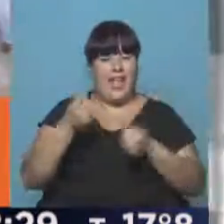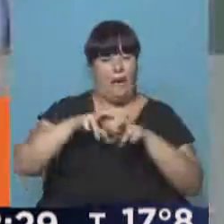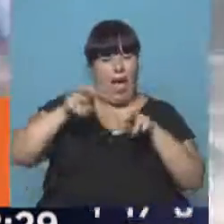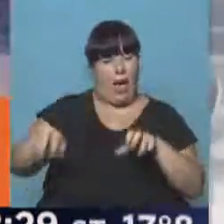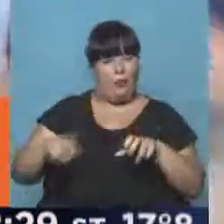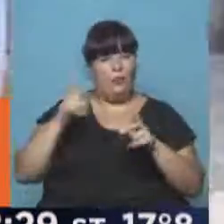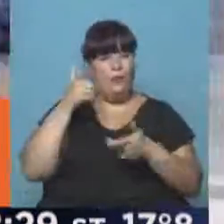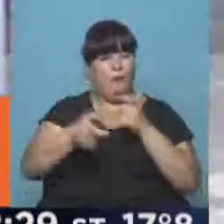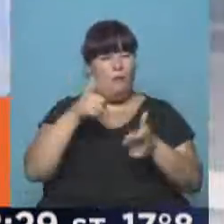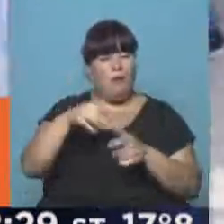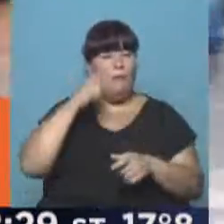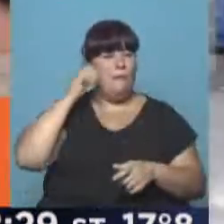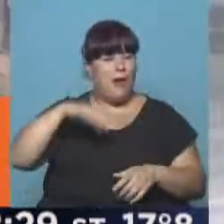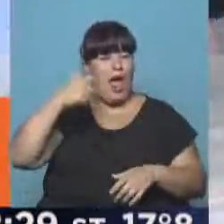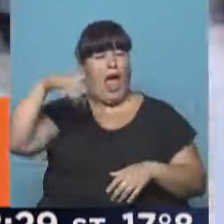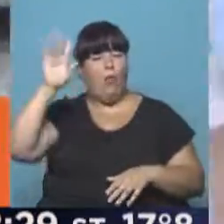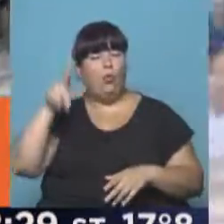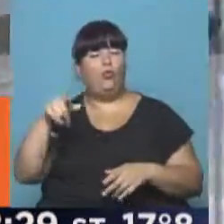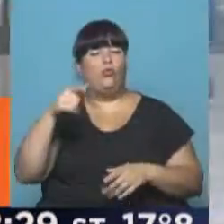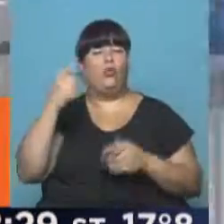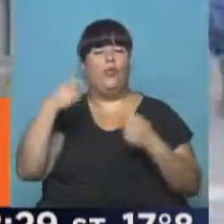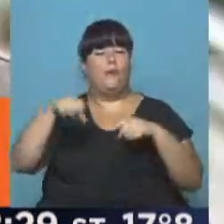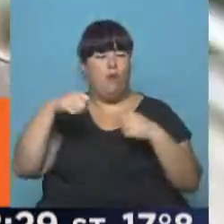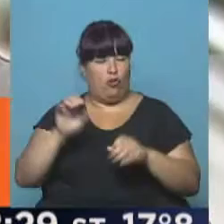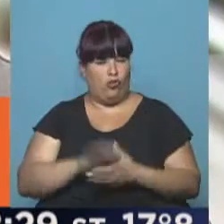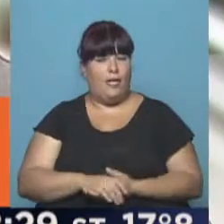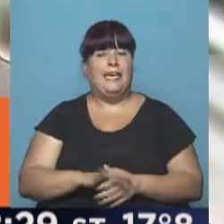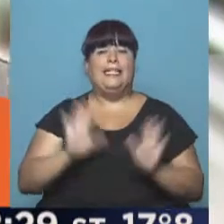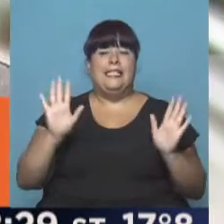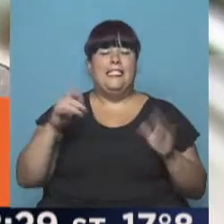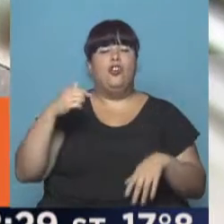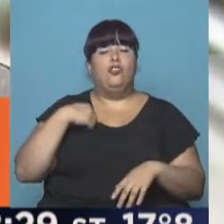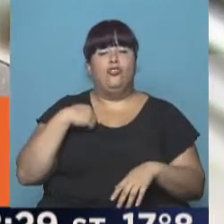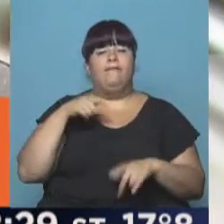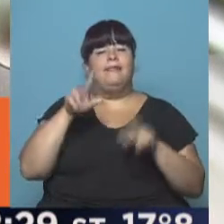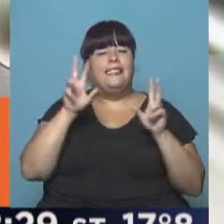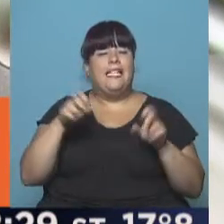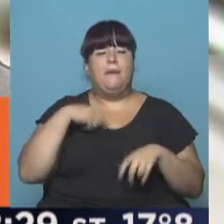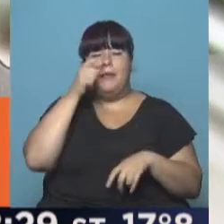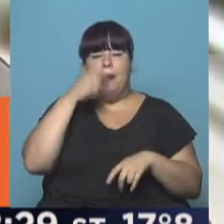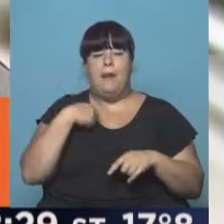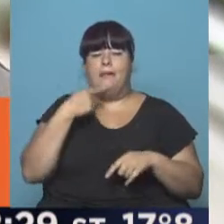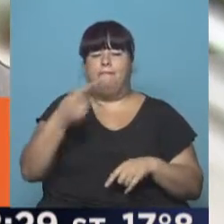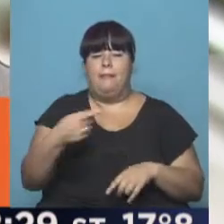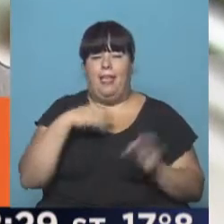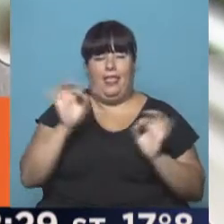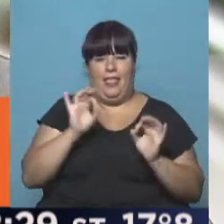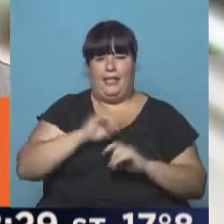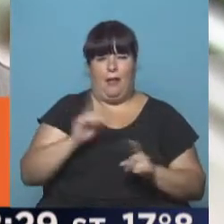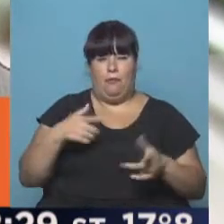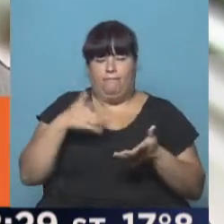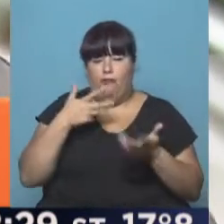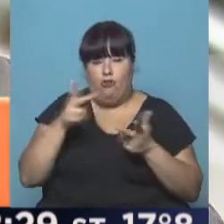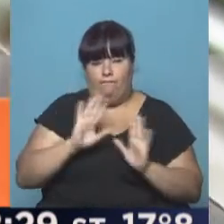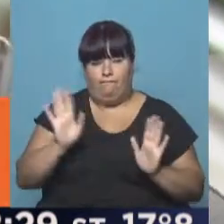su auto cuando fue baleado por un menor y un adulto desde una moto mira yo eso es un tema con mi papá nunca le pregunté tampoco lo voy a